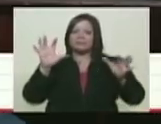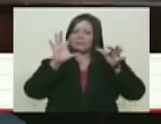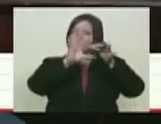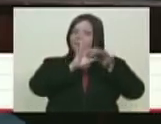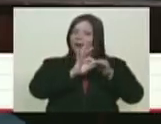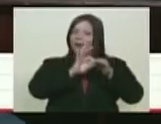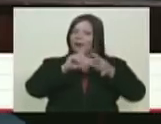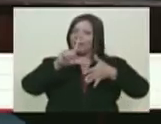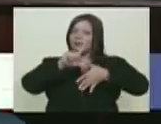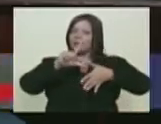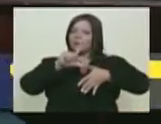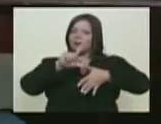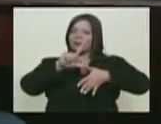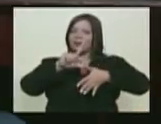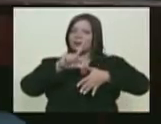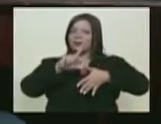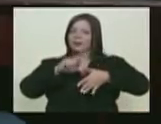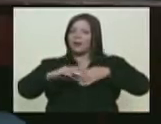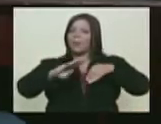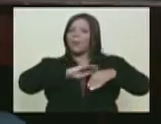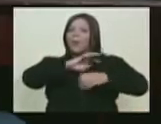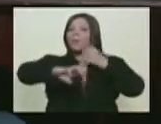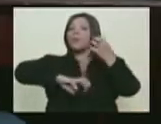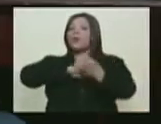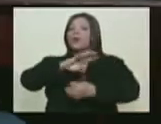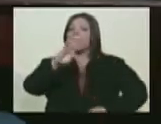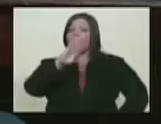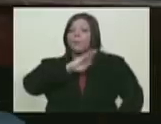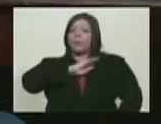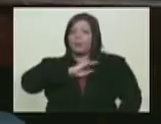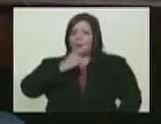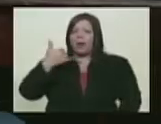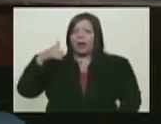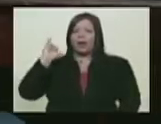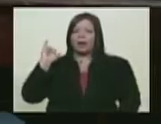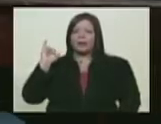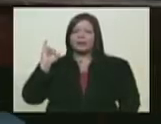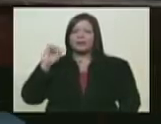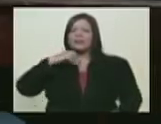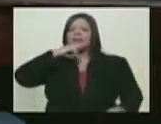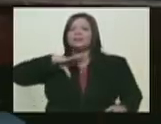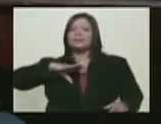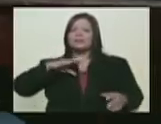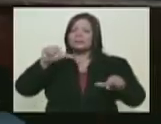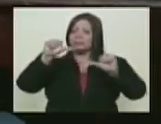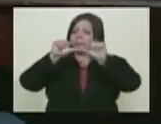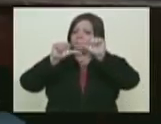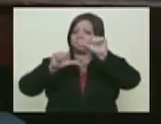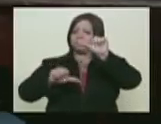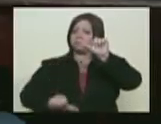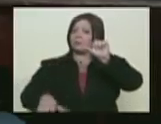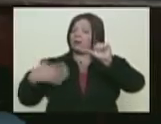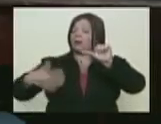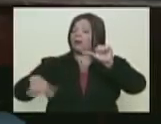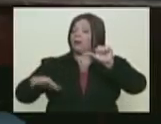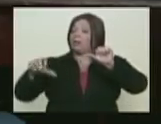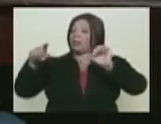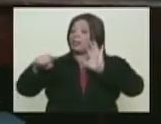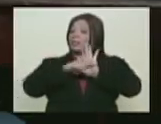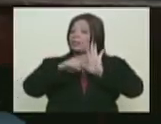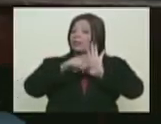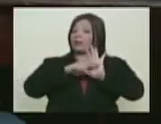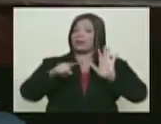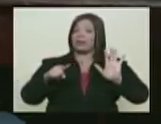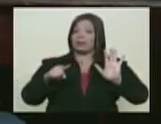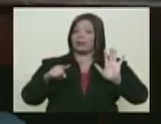otros en América Latina que tienen también sus propios problemas y sus propios historiales en un frente,